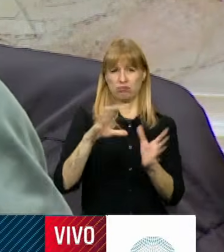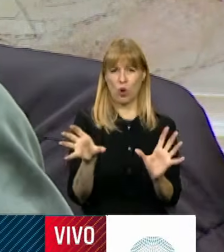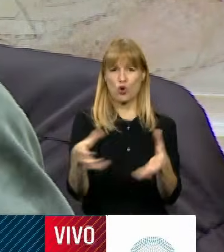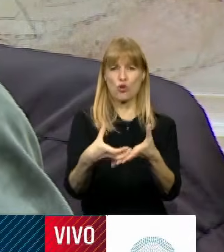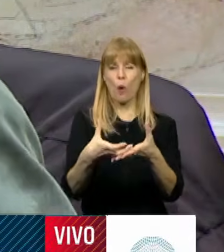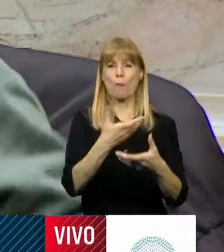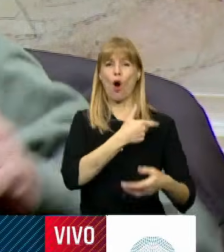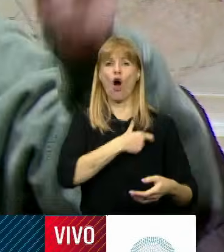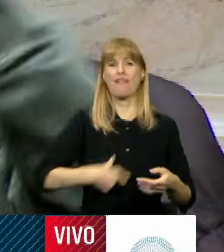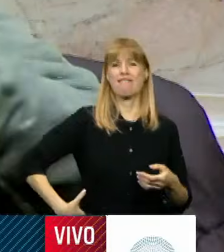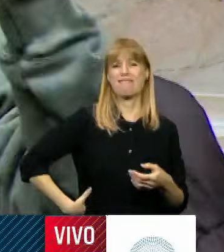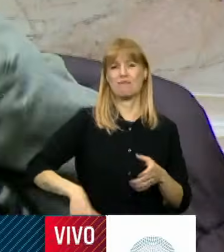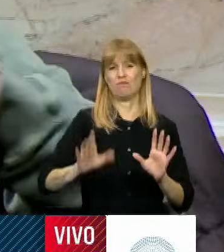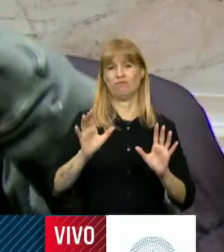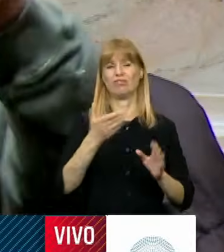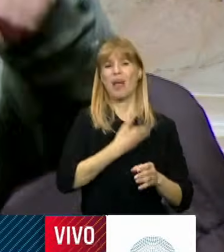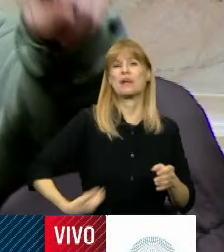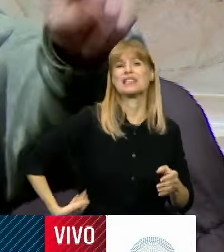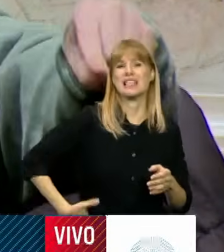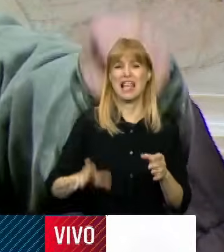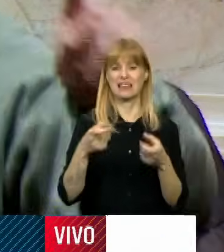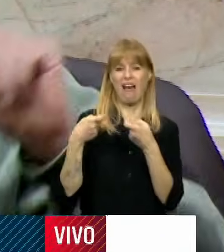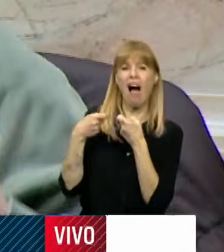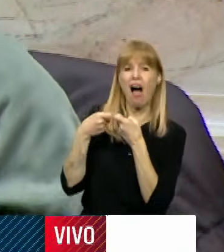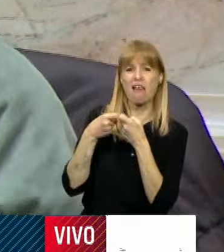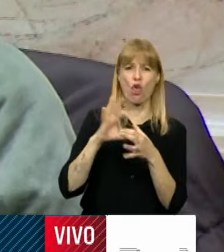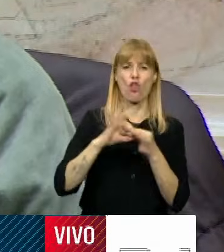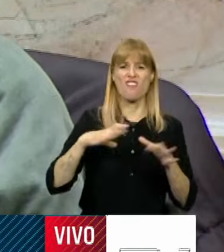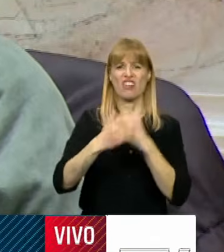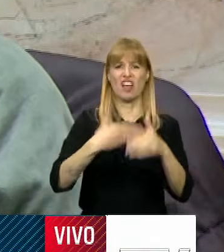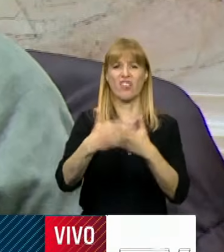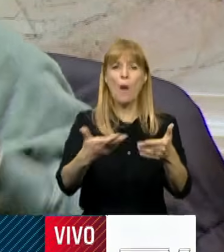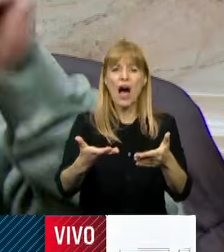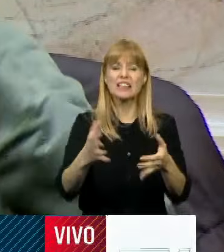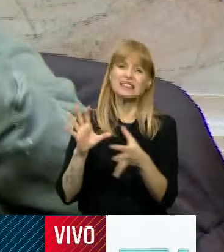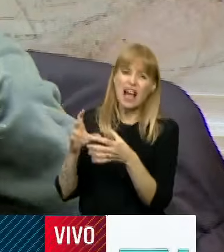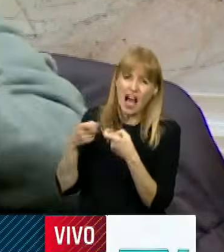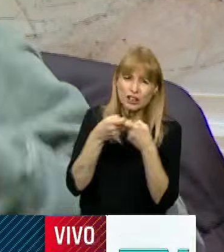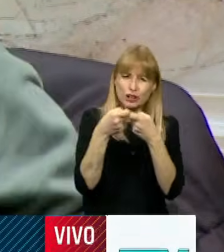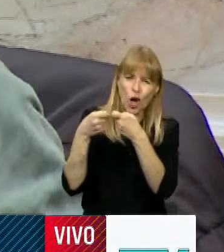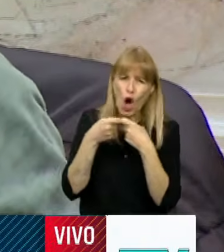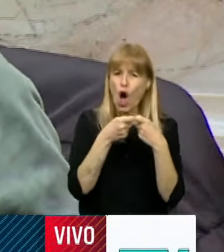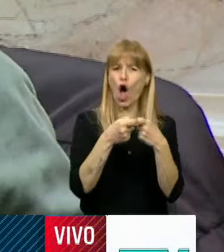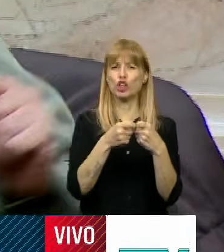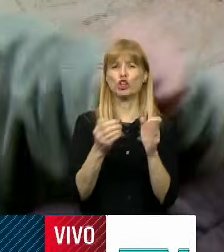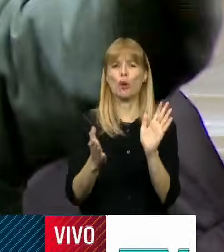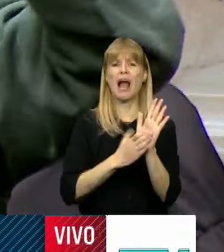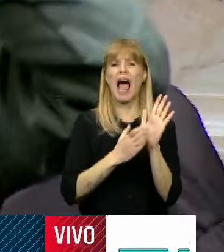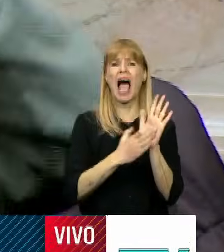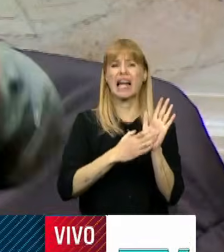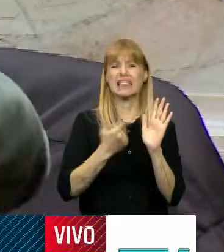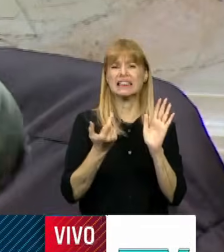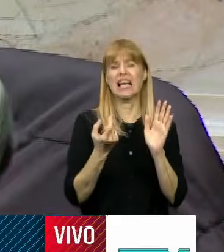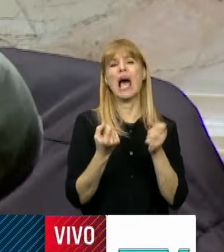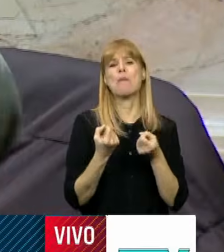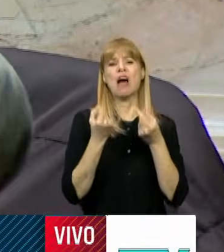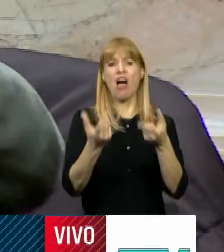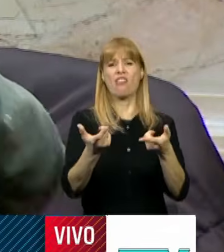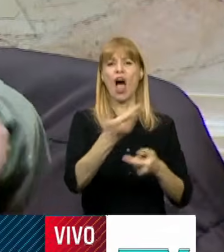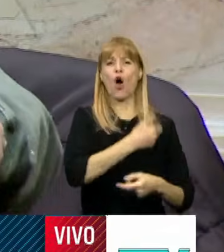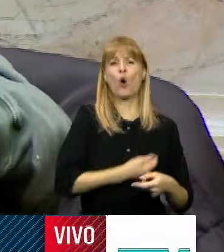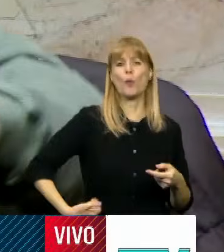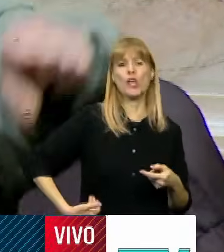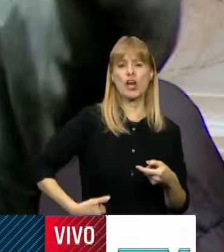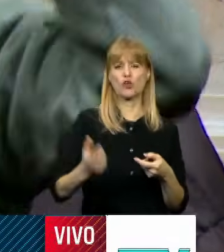este gobierno, de La Libertad Avanza, de todos sus aliados que le están garantizando la impunidad para gobernar para los grandes grupos empresarios, porque los que no se sientan